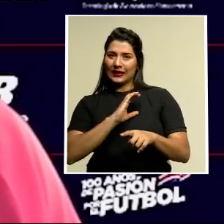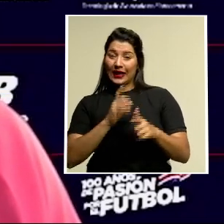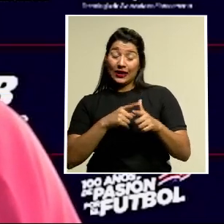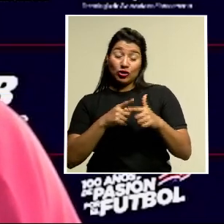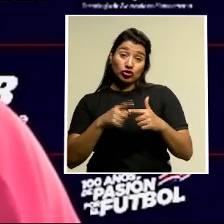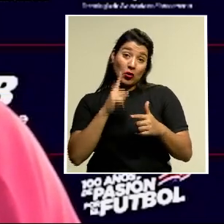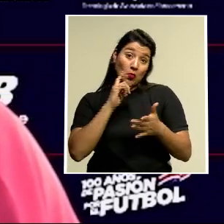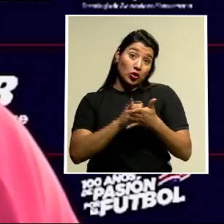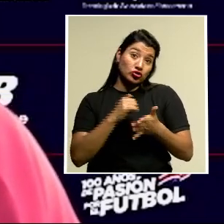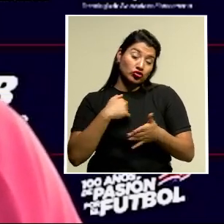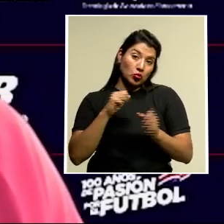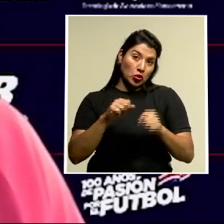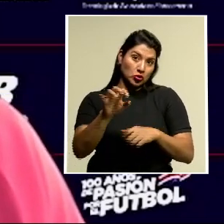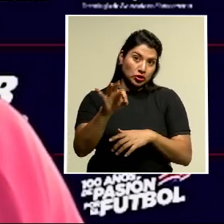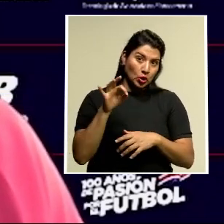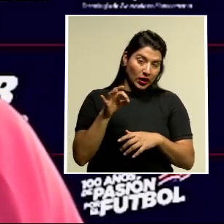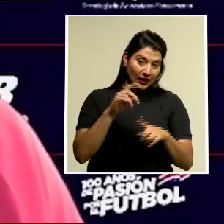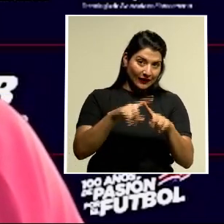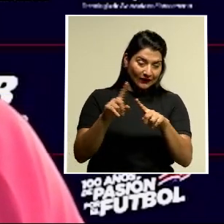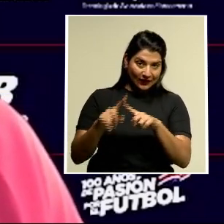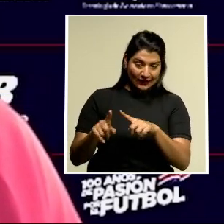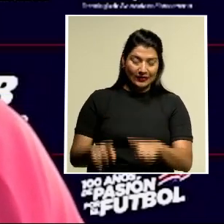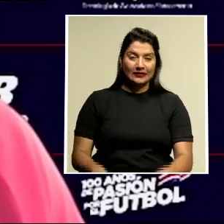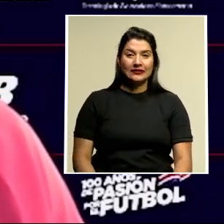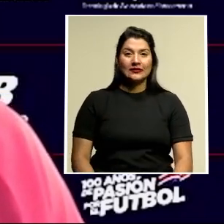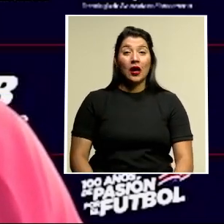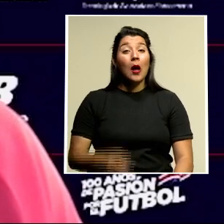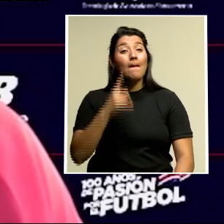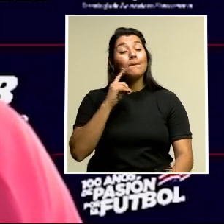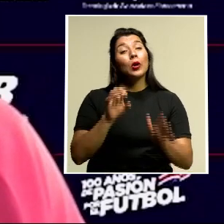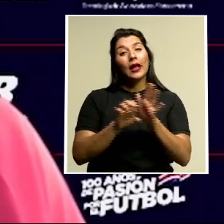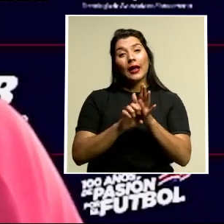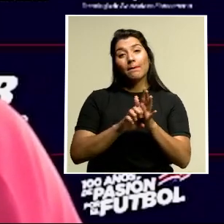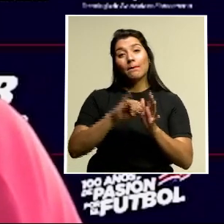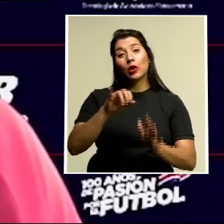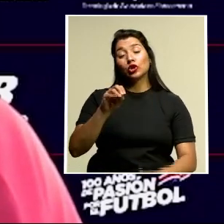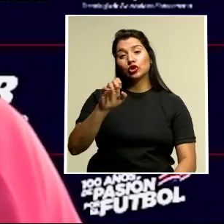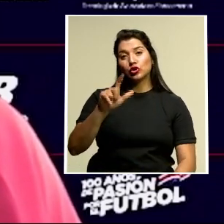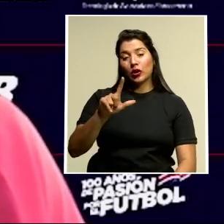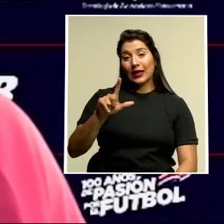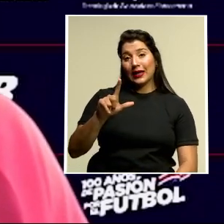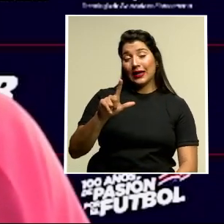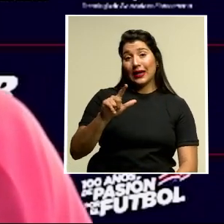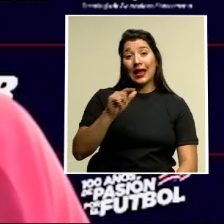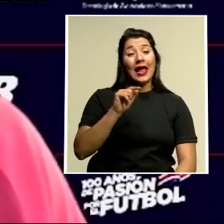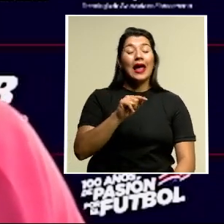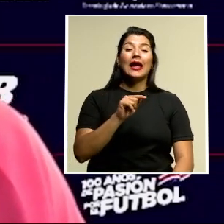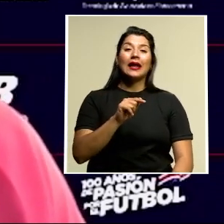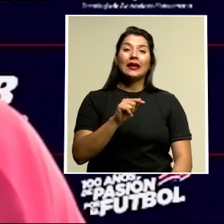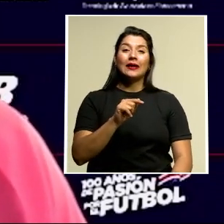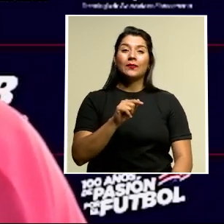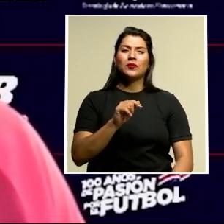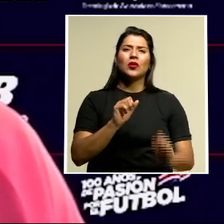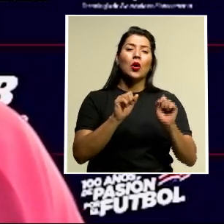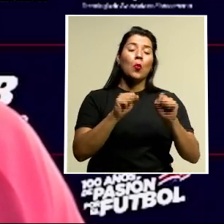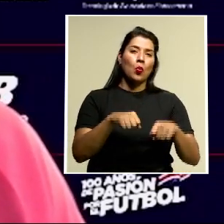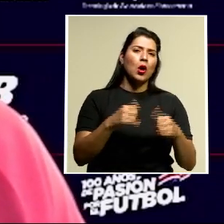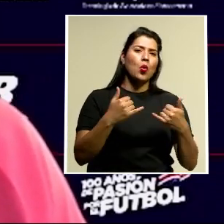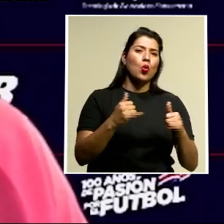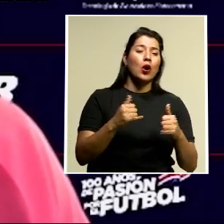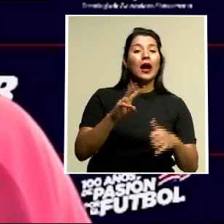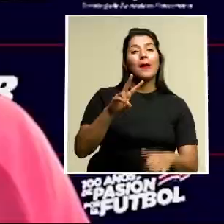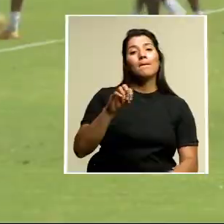vemos trabajos ofensivos, me parece que el grupo está bastante bien, es bien fundamentado, la parte técnica es bastante bueno. un poco lo que tenemos que estar buscando